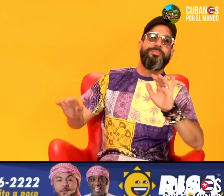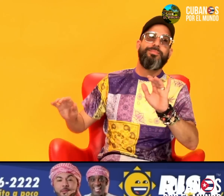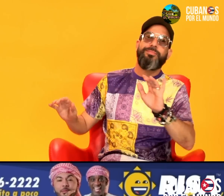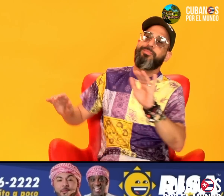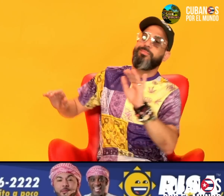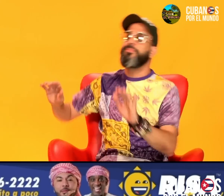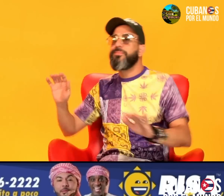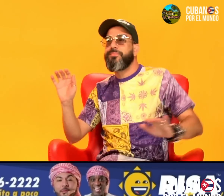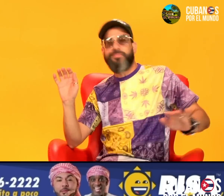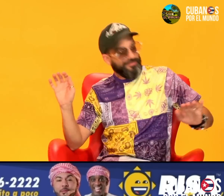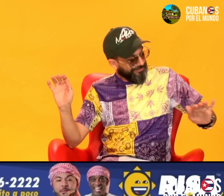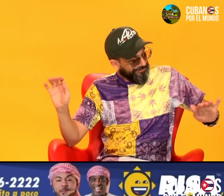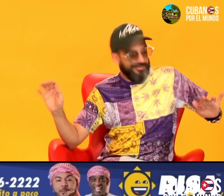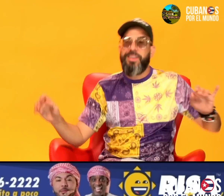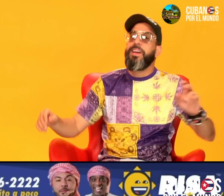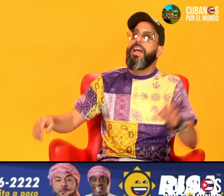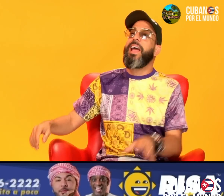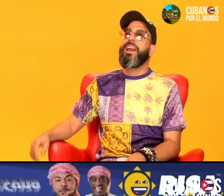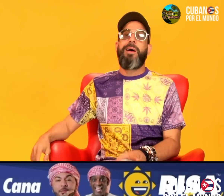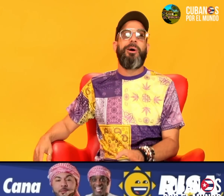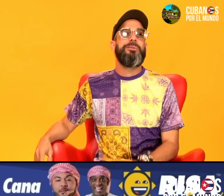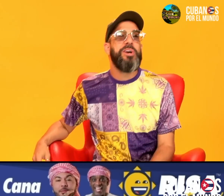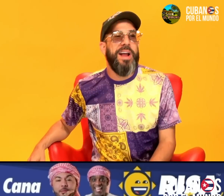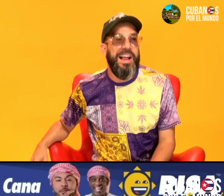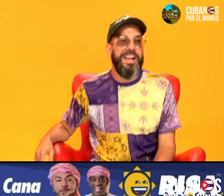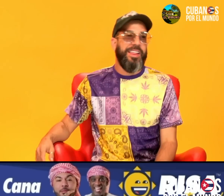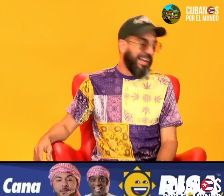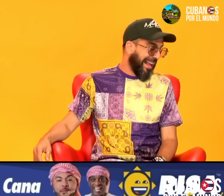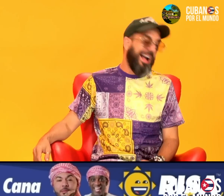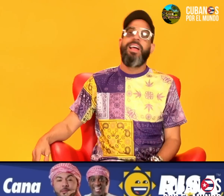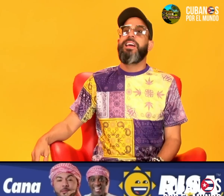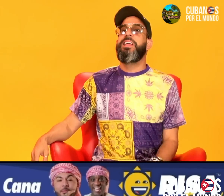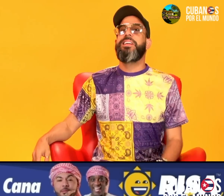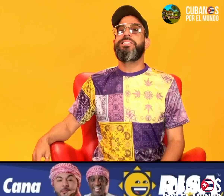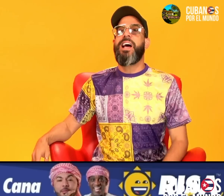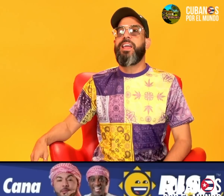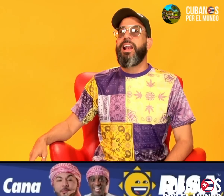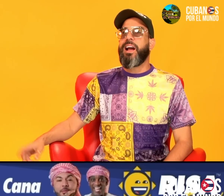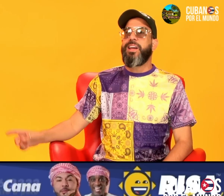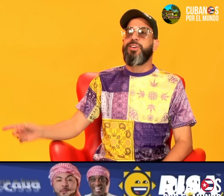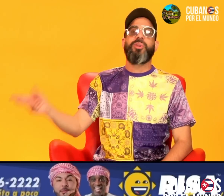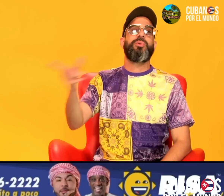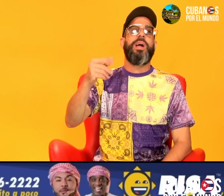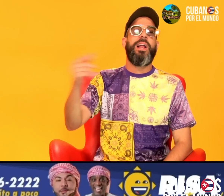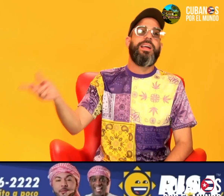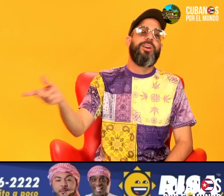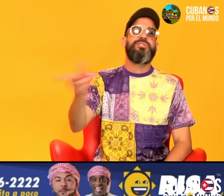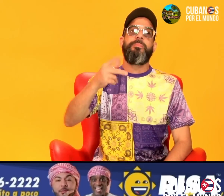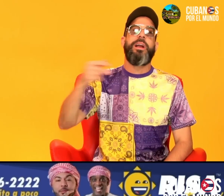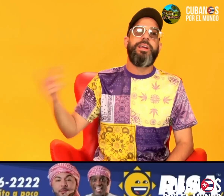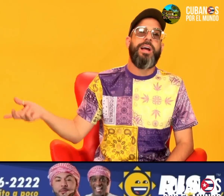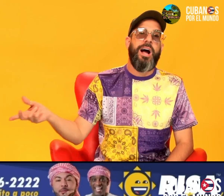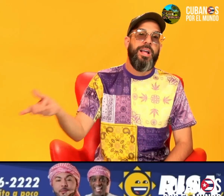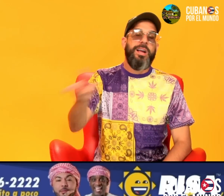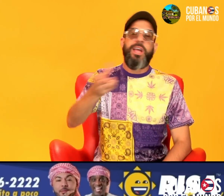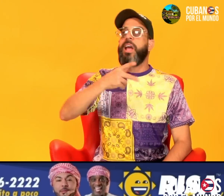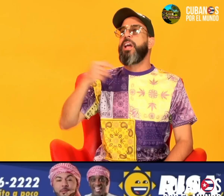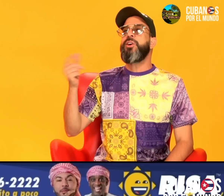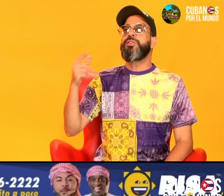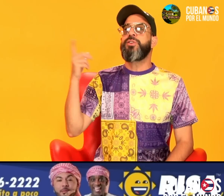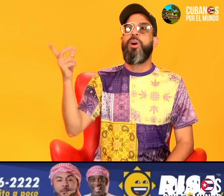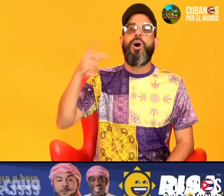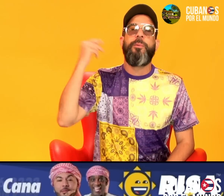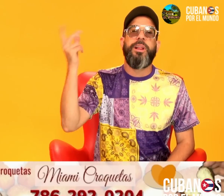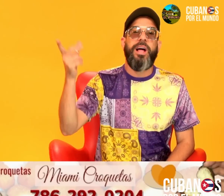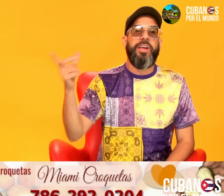Me lo dijo Adela. Es revolucionaria Adela. Y dice Adela que Yotuel, que Rosa María, que